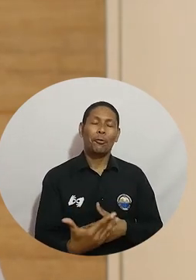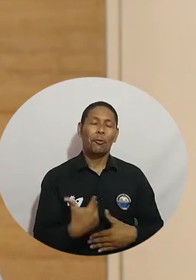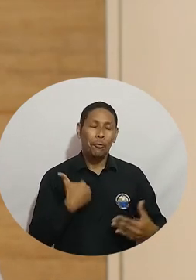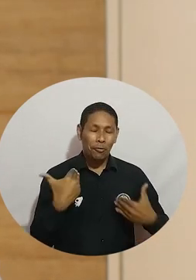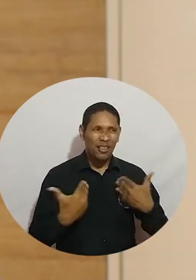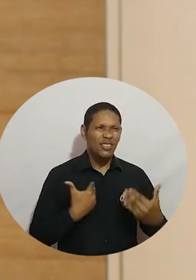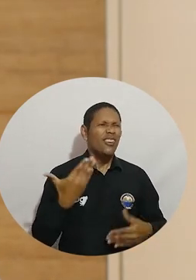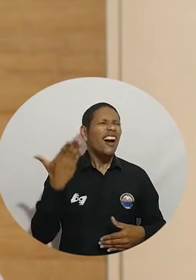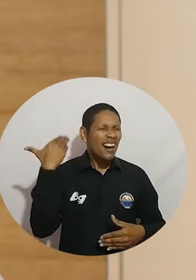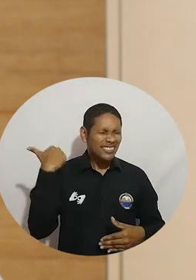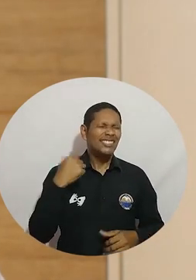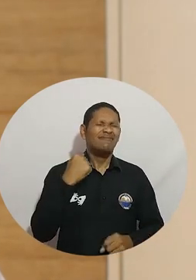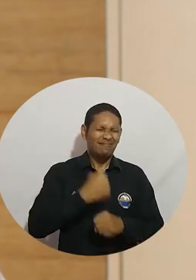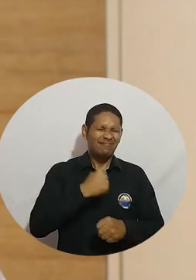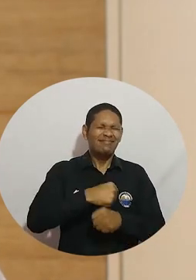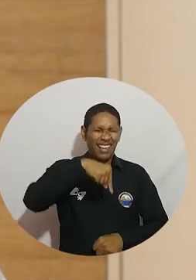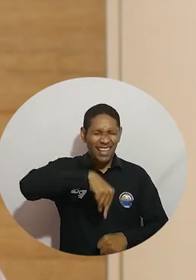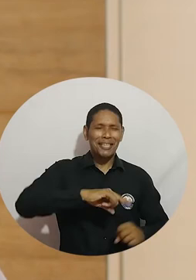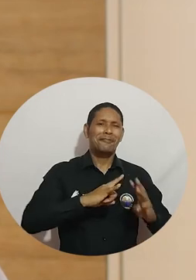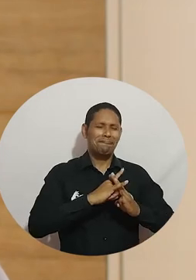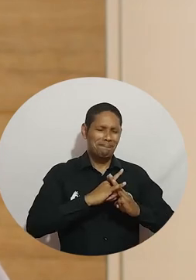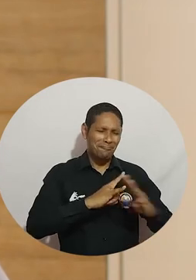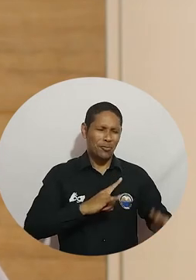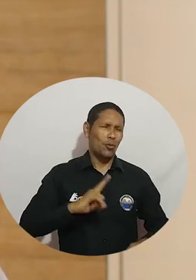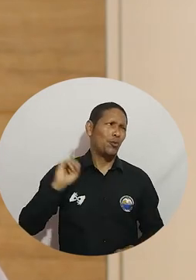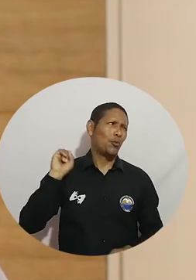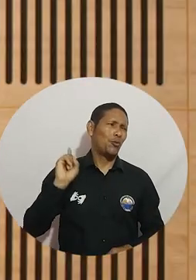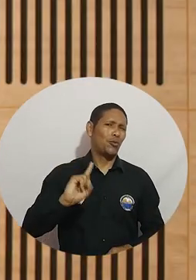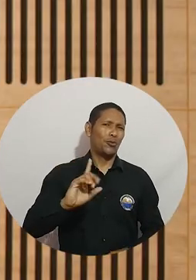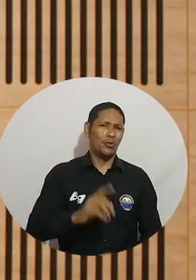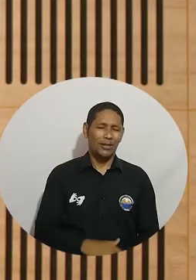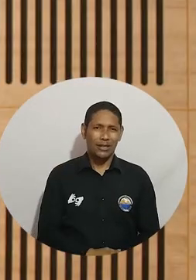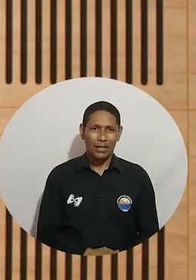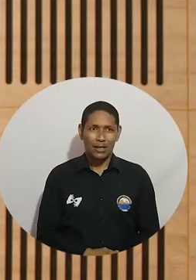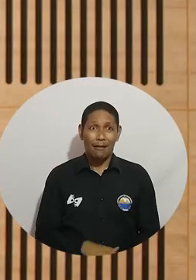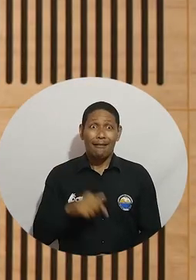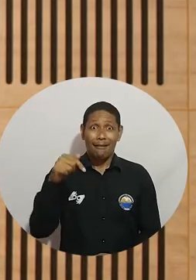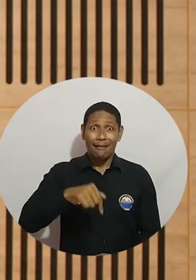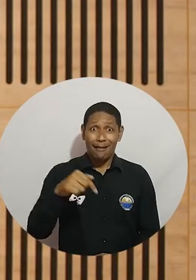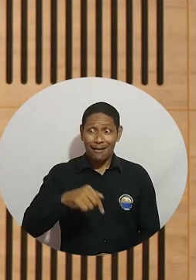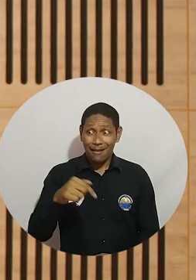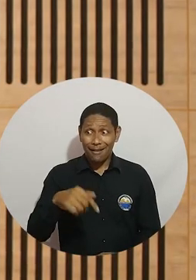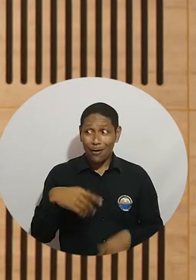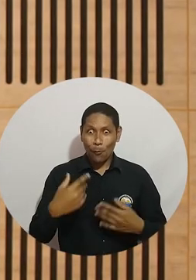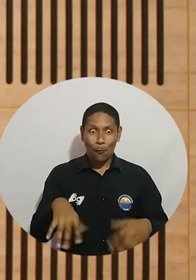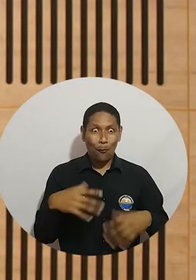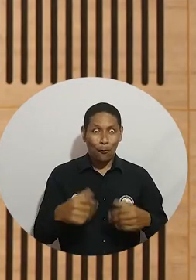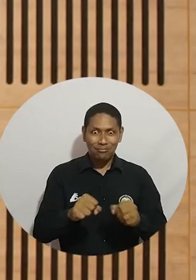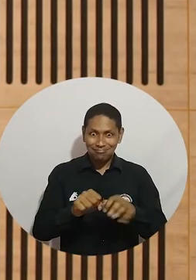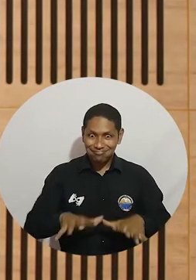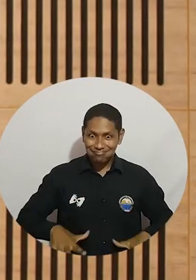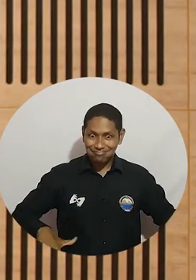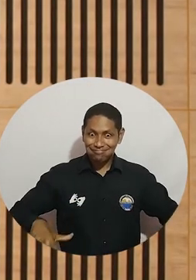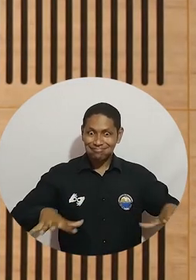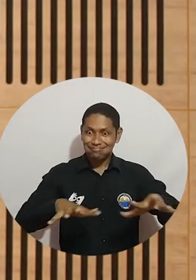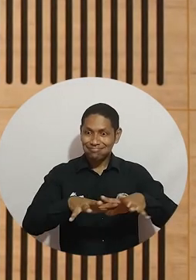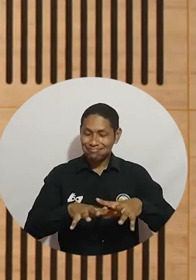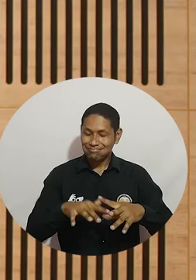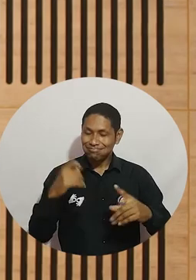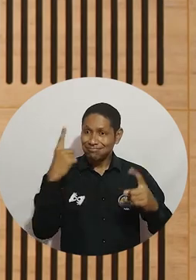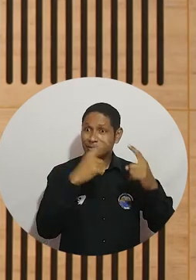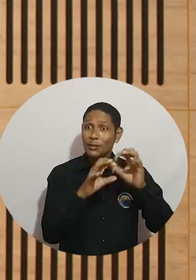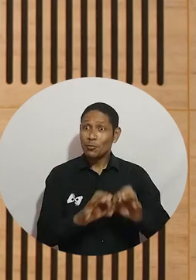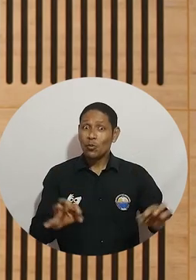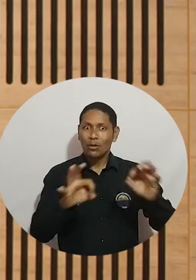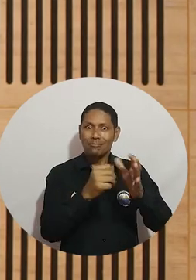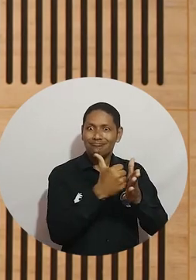cariño, de esta que fue mi casa de trabajo durante mucho tiempo. Este tipo de espacios dentro de las instituciones de educación superior siempre van